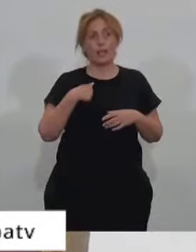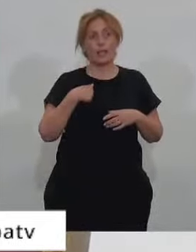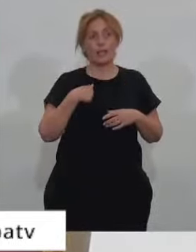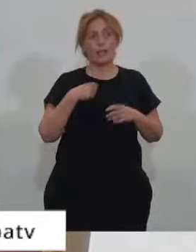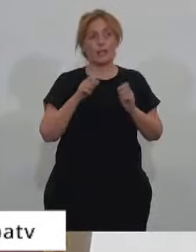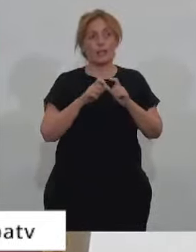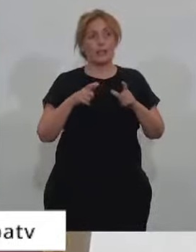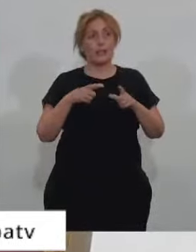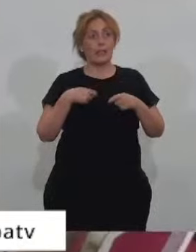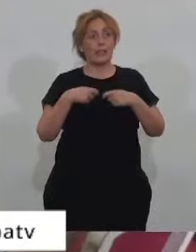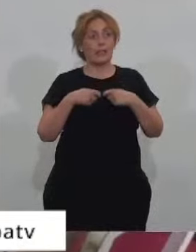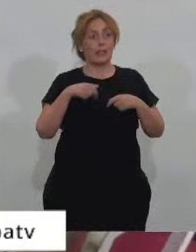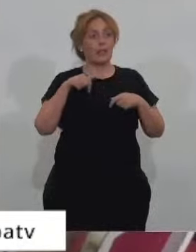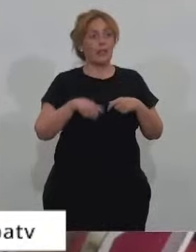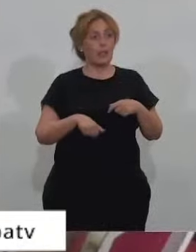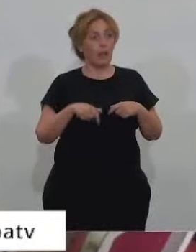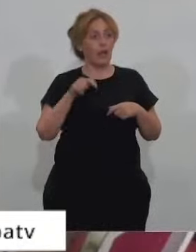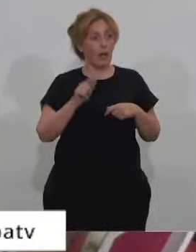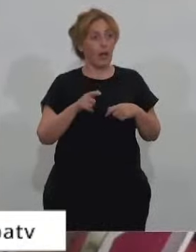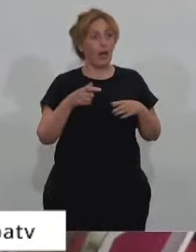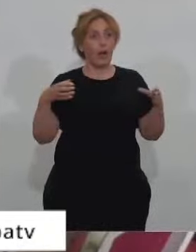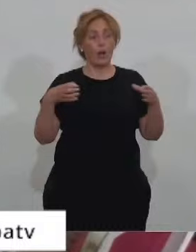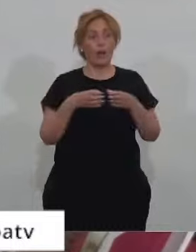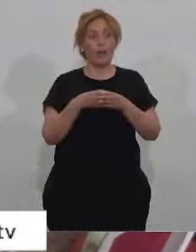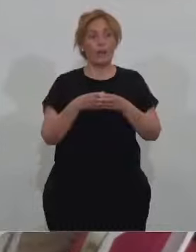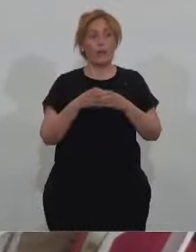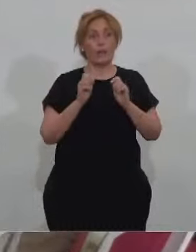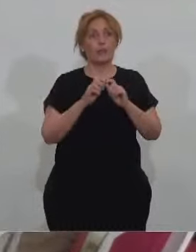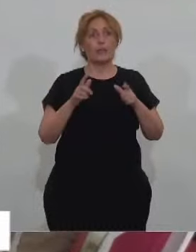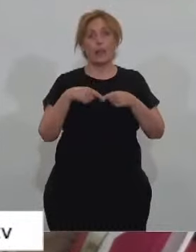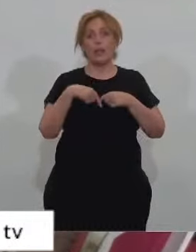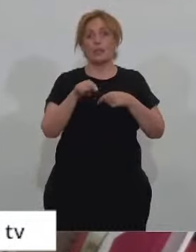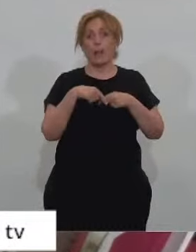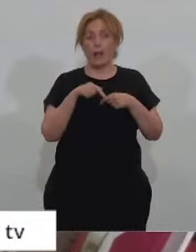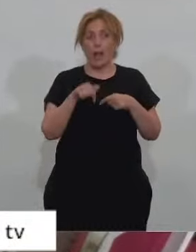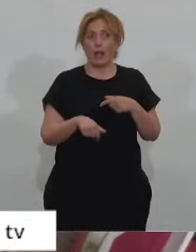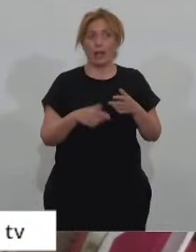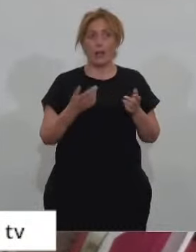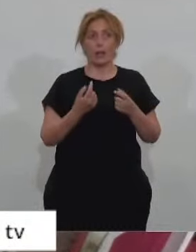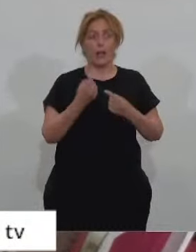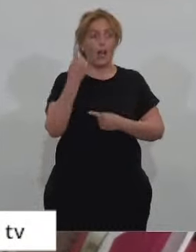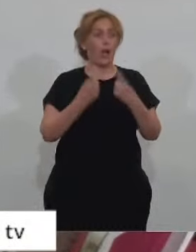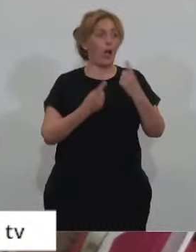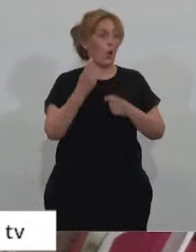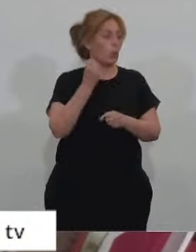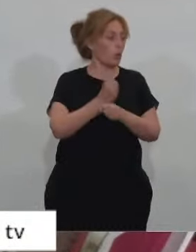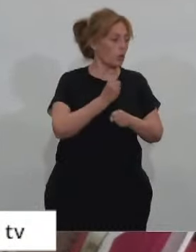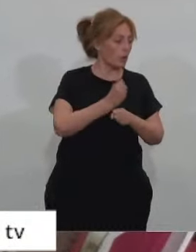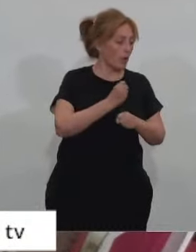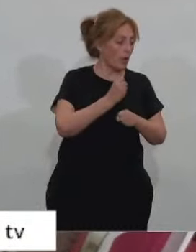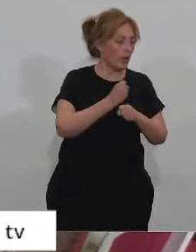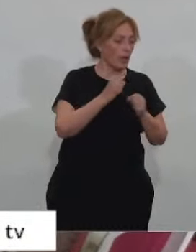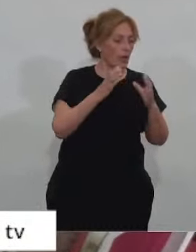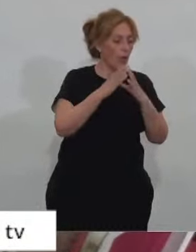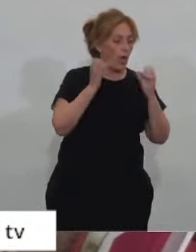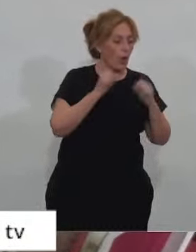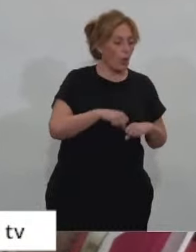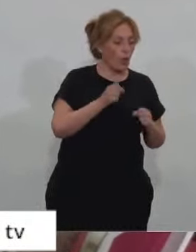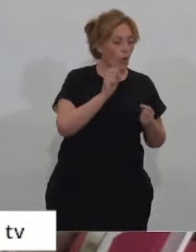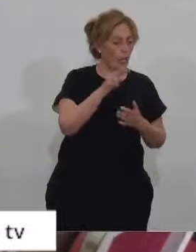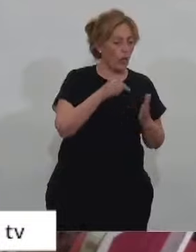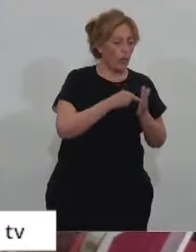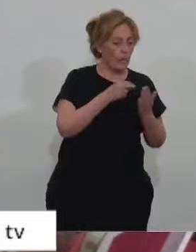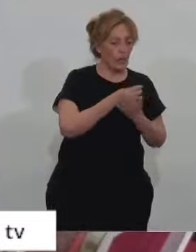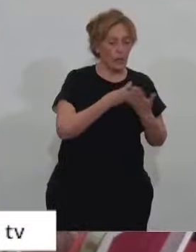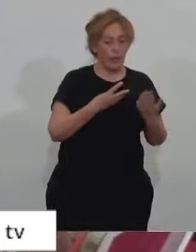y todos somos conscientes de ello, y había gente que estaba trabajando con el Real Acuerdo 2018, otros que están teletrabajando porque sus jefes de